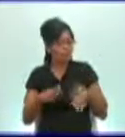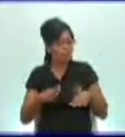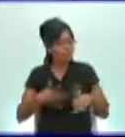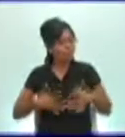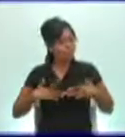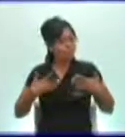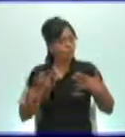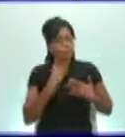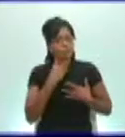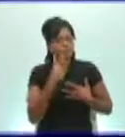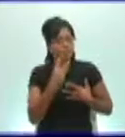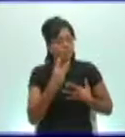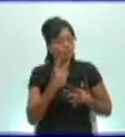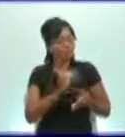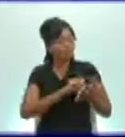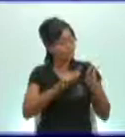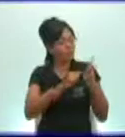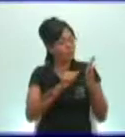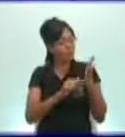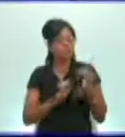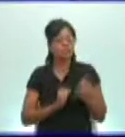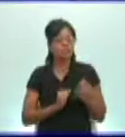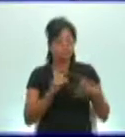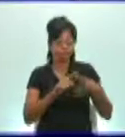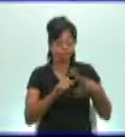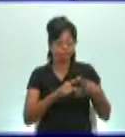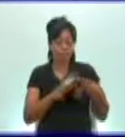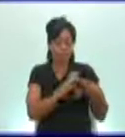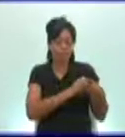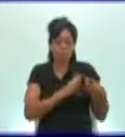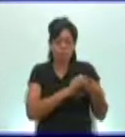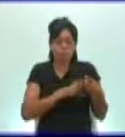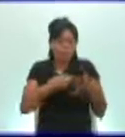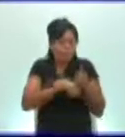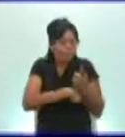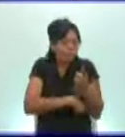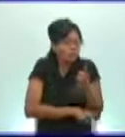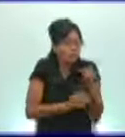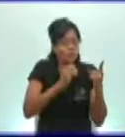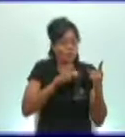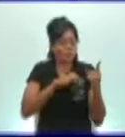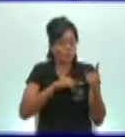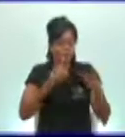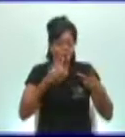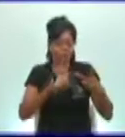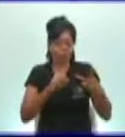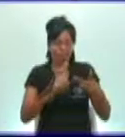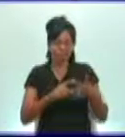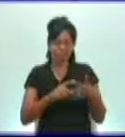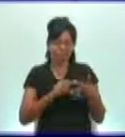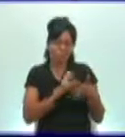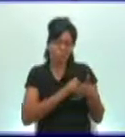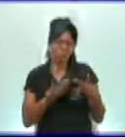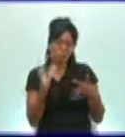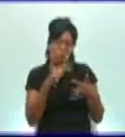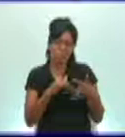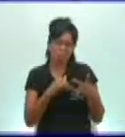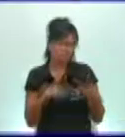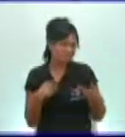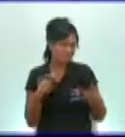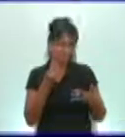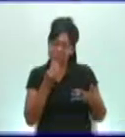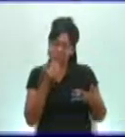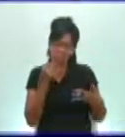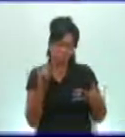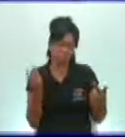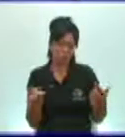hablante. El amor es el más profundo de los sentimientos. Sin amor no vale la pena hacer nada en la vida. Y